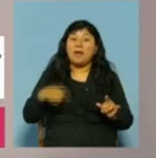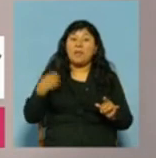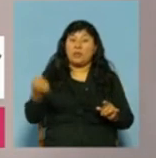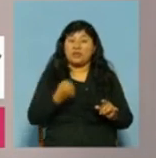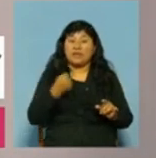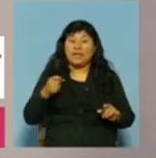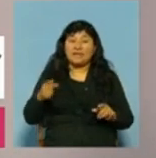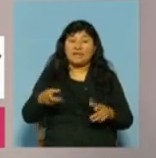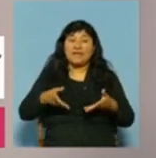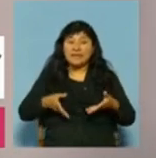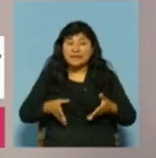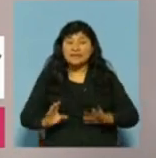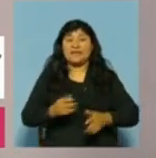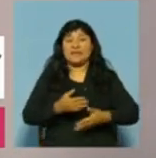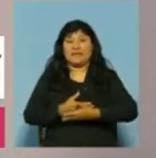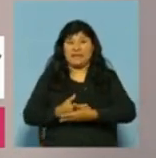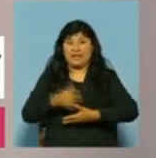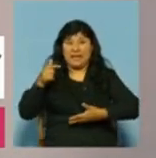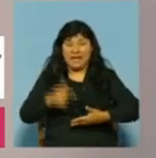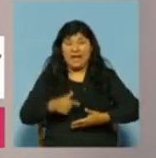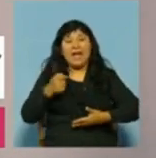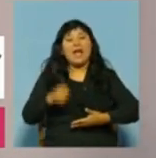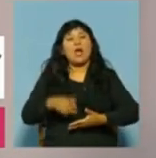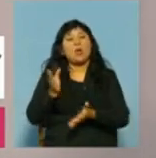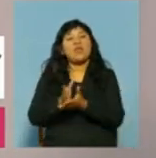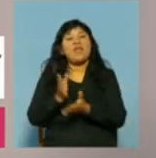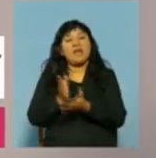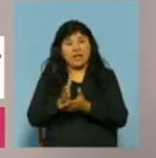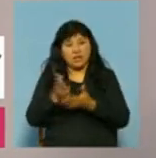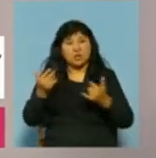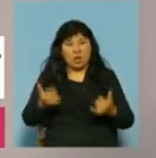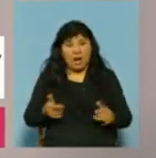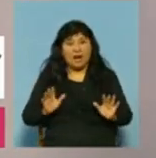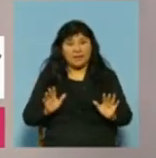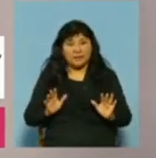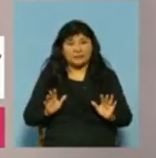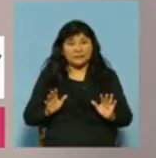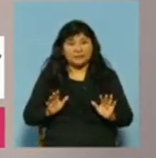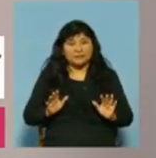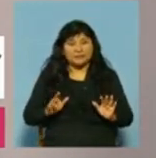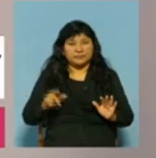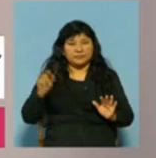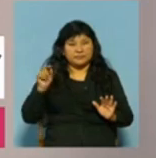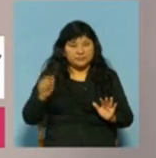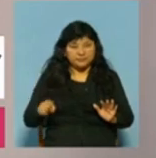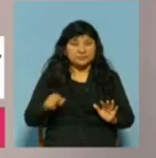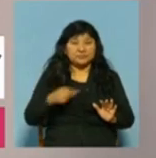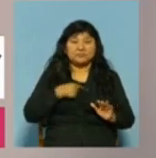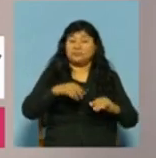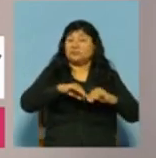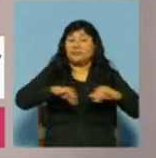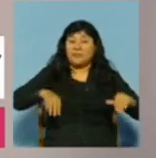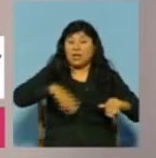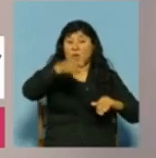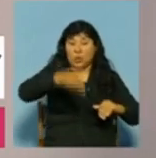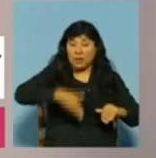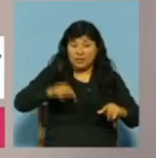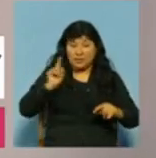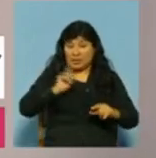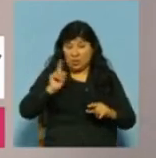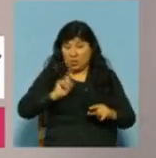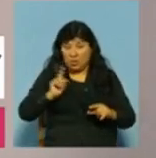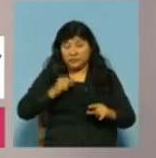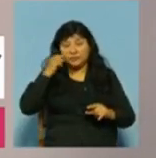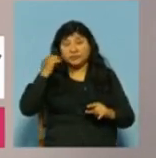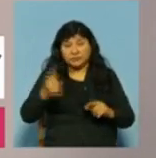sujetos de derecho digamos entonces ahí no hay grieta y se producen cuando hay dos propuestas posibles la propuesta de la ley del aborto no